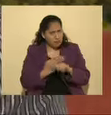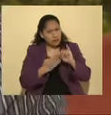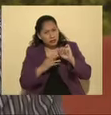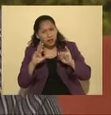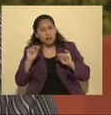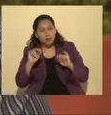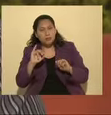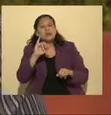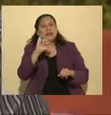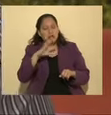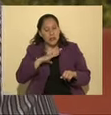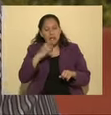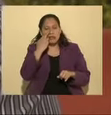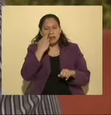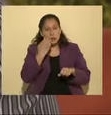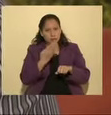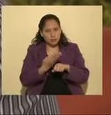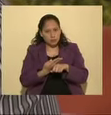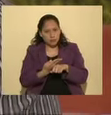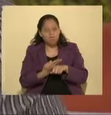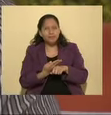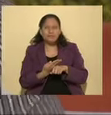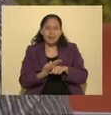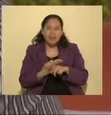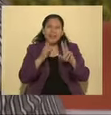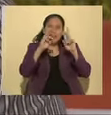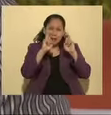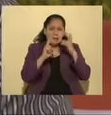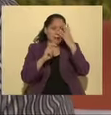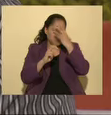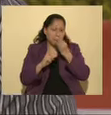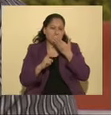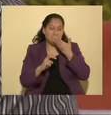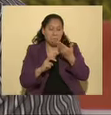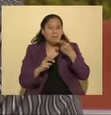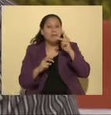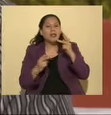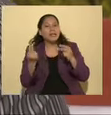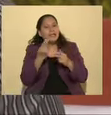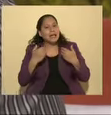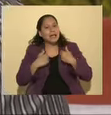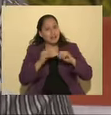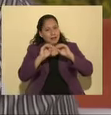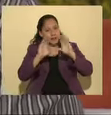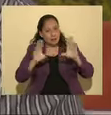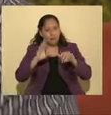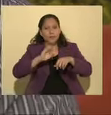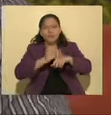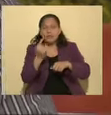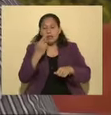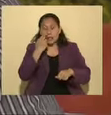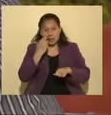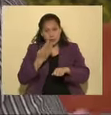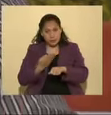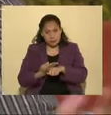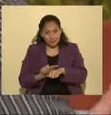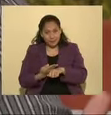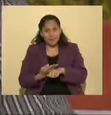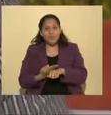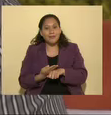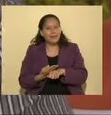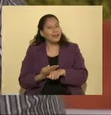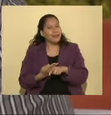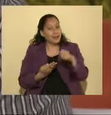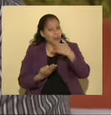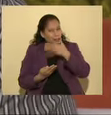Sí existe, es un tema muy, muy bello, pero hay que saberlo entender porque la responsabilidad, no sé si has